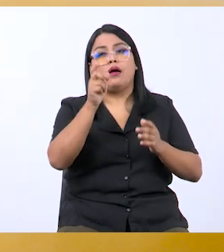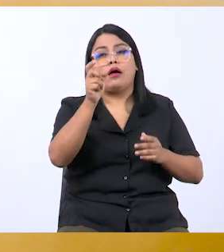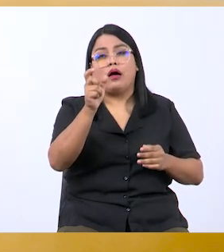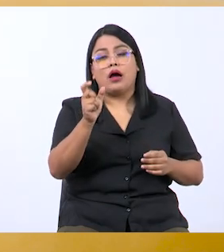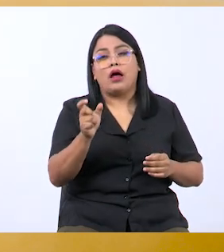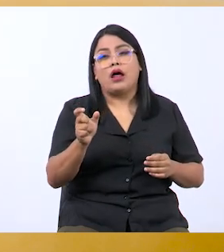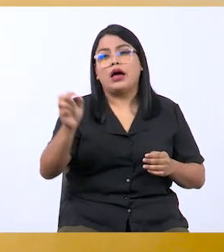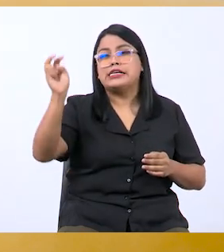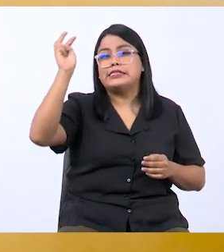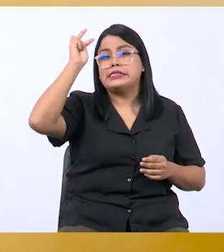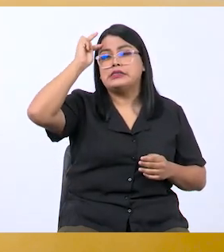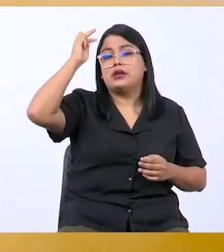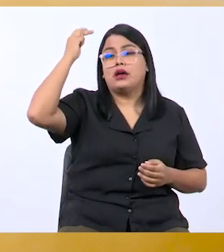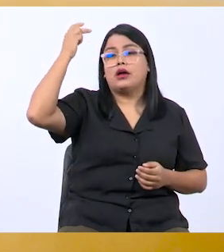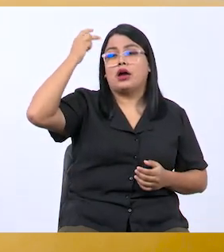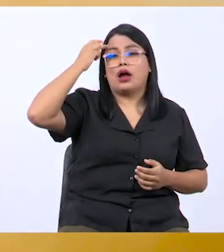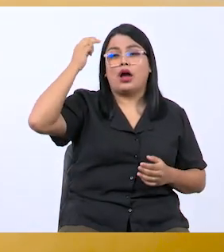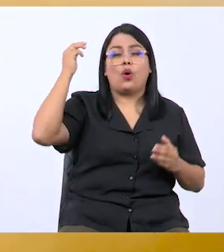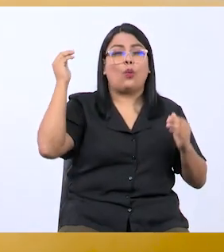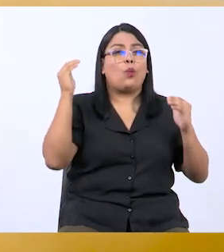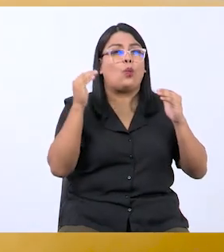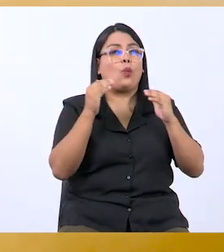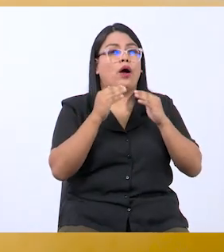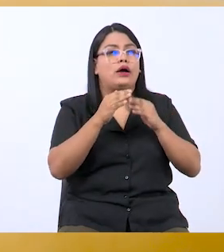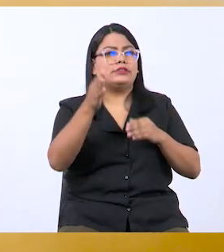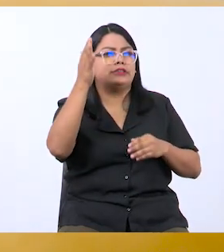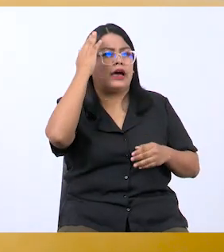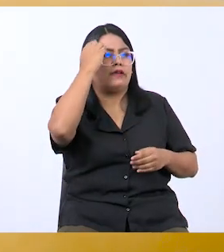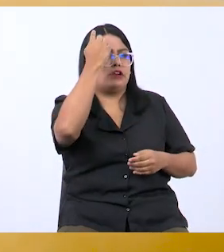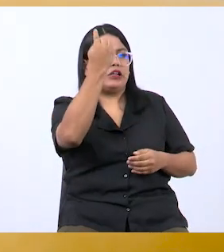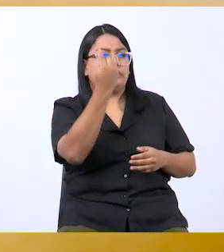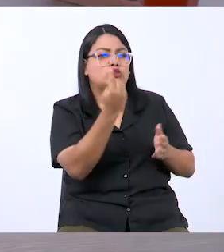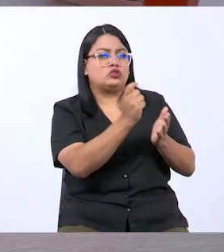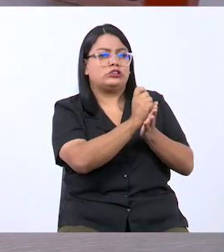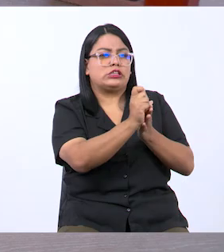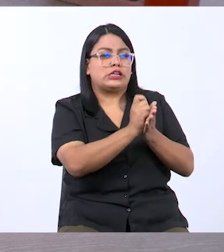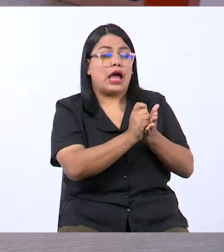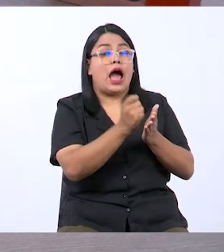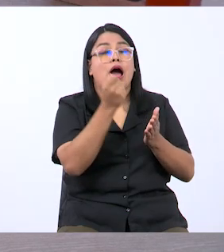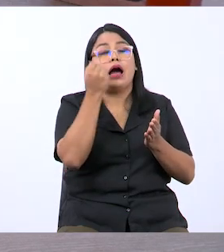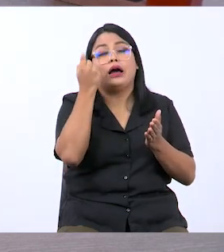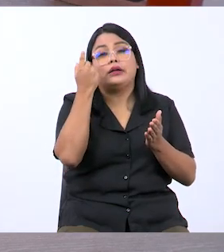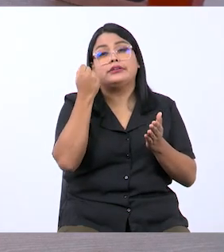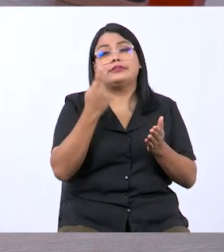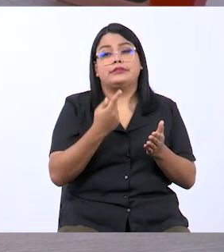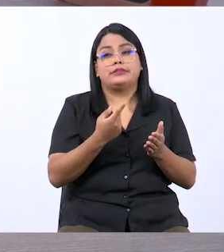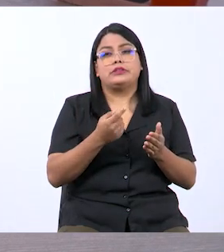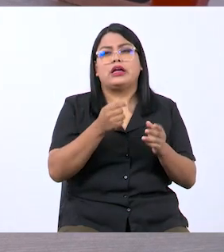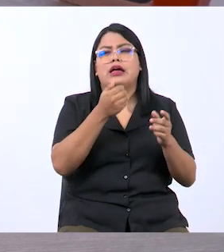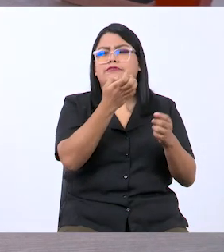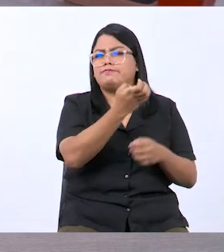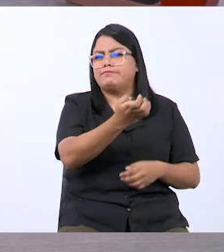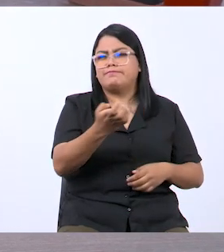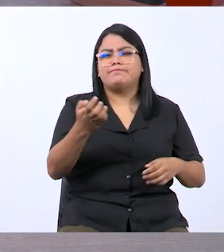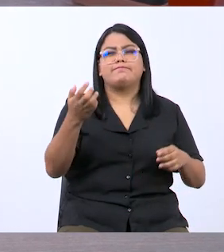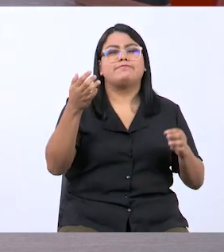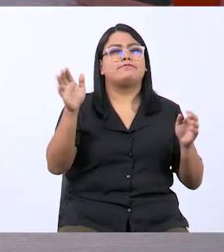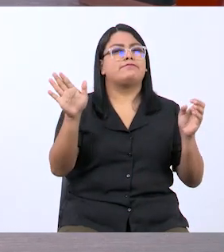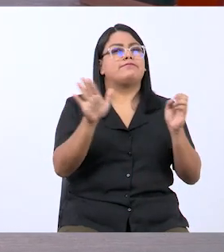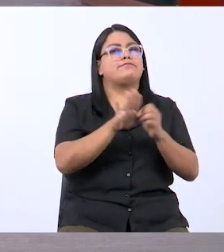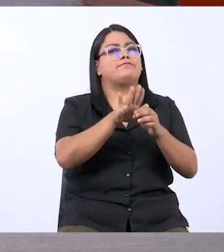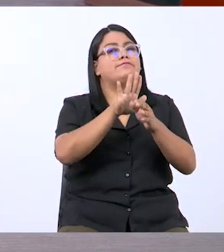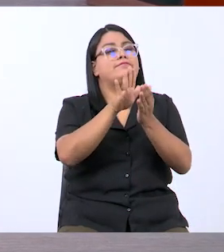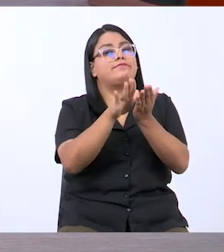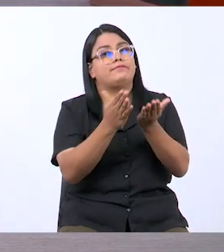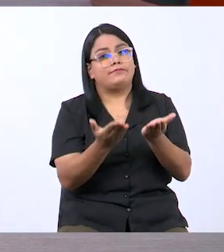vocabulario, definiciones. Cuando se conoce a un autor, conoce a, así se llama la sección, y cada uno de los elementos a lo largo